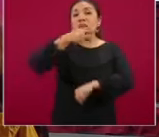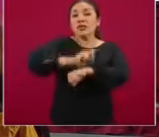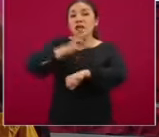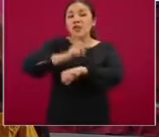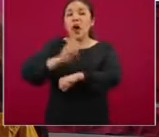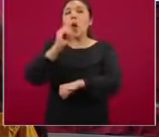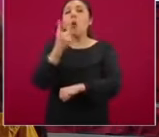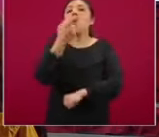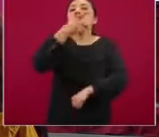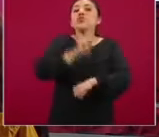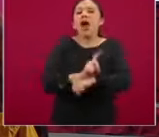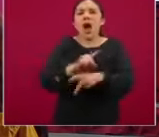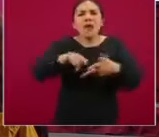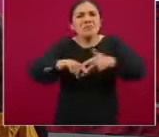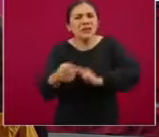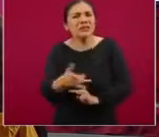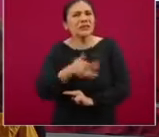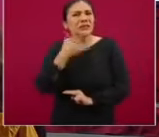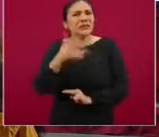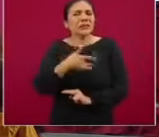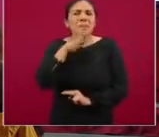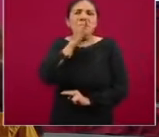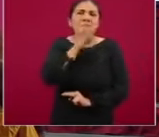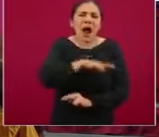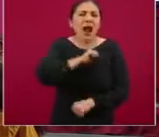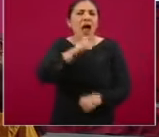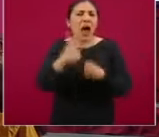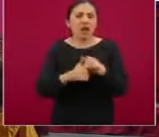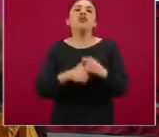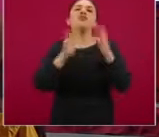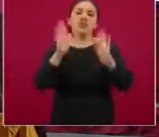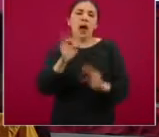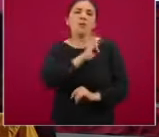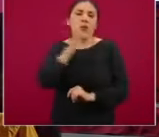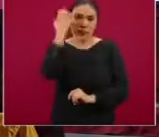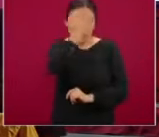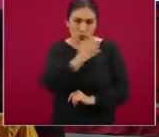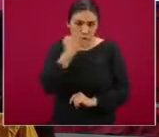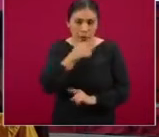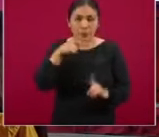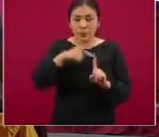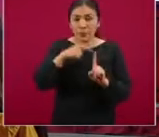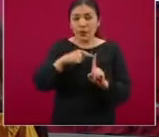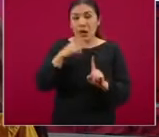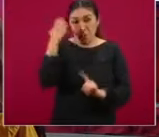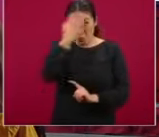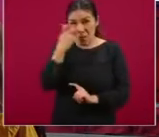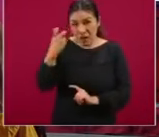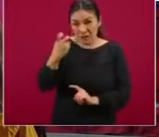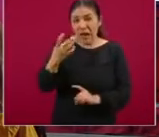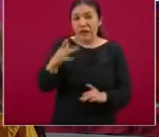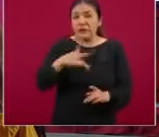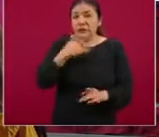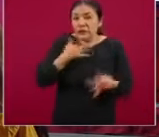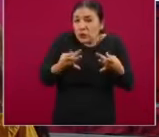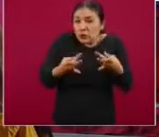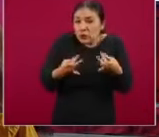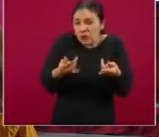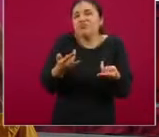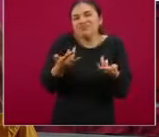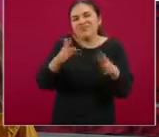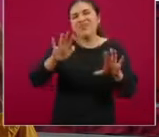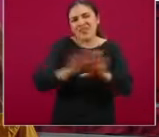un día de haber iniciado con la sintomatología. Tiene una sensibilidad que todavía es variable, estamos esperando